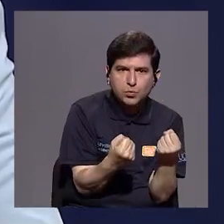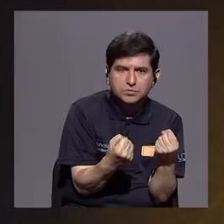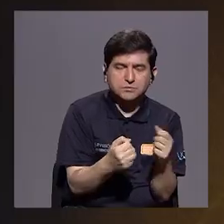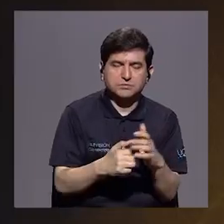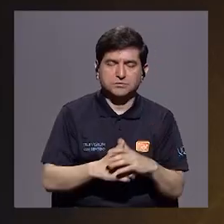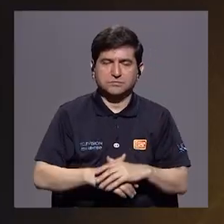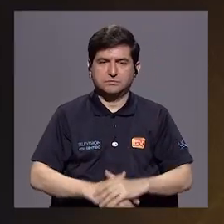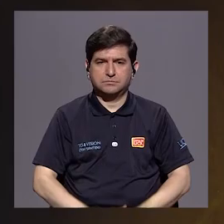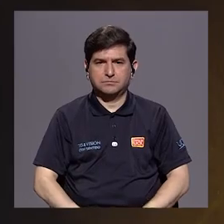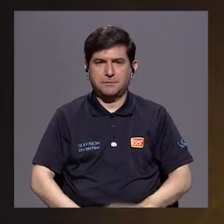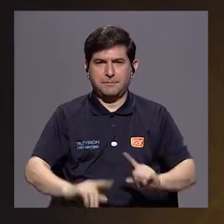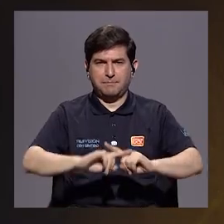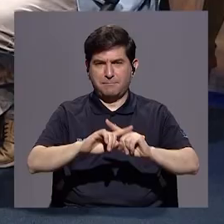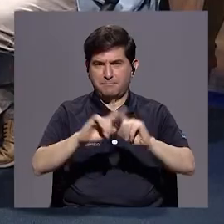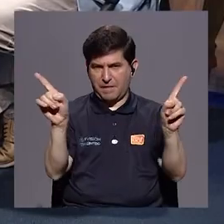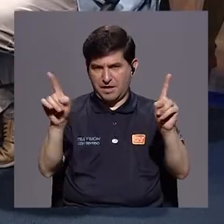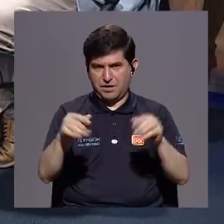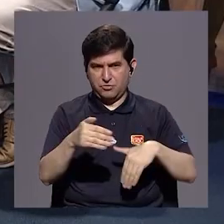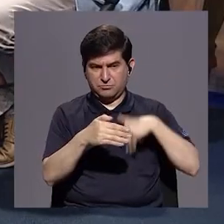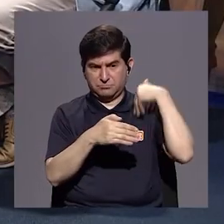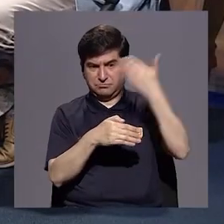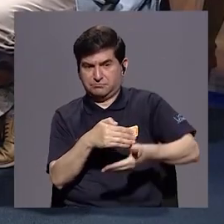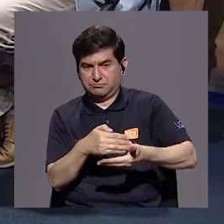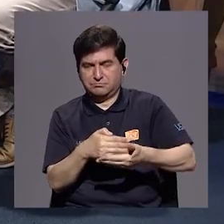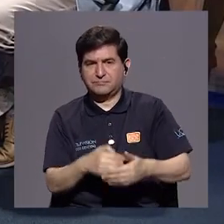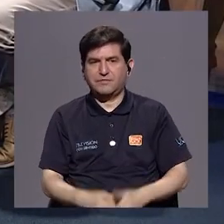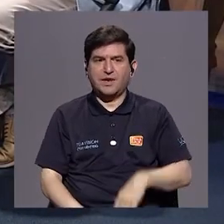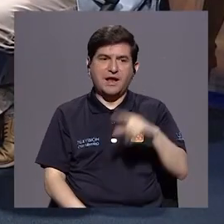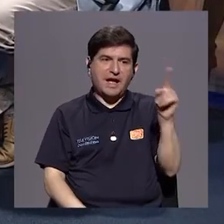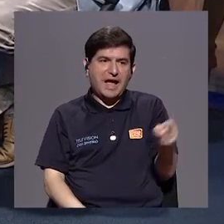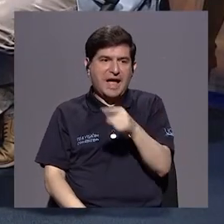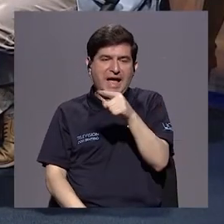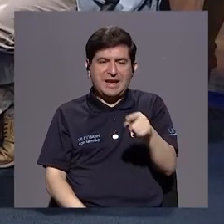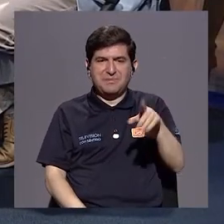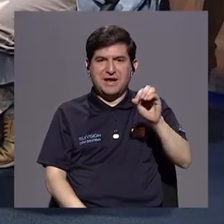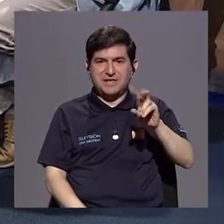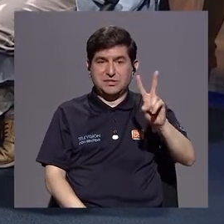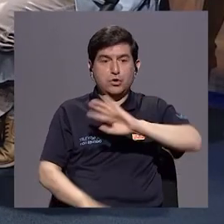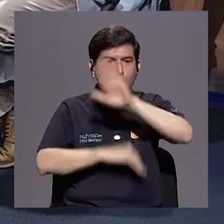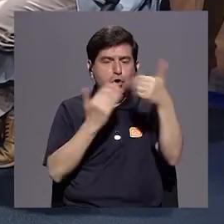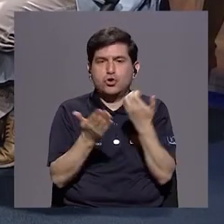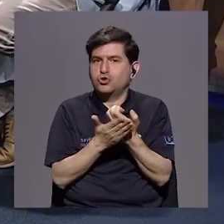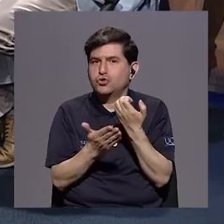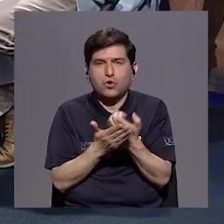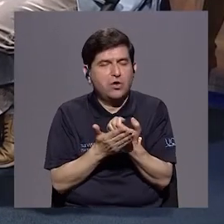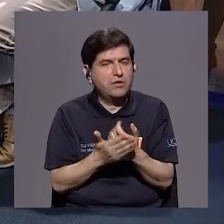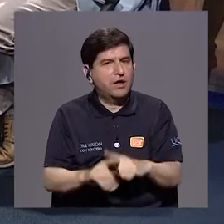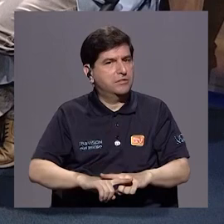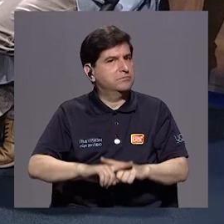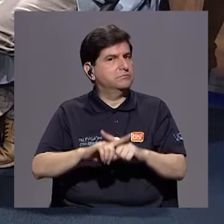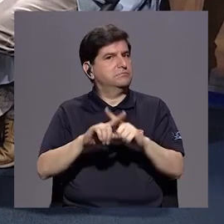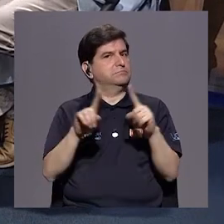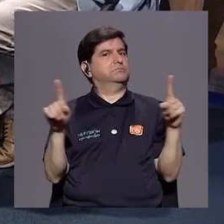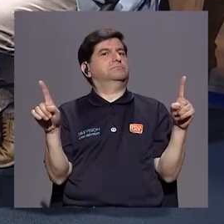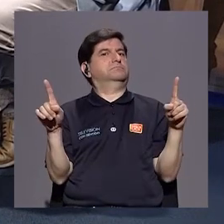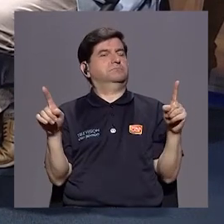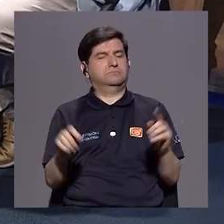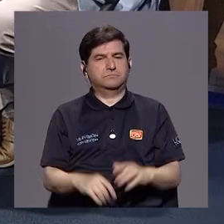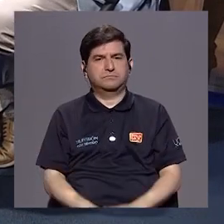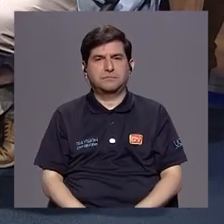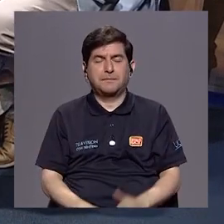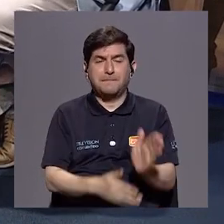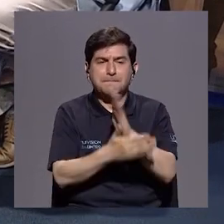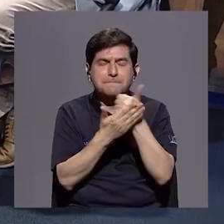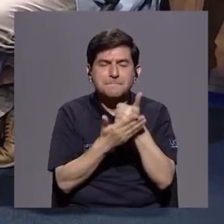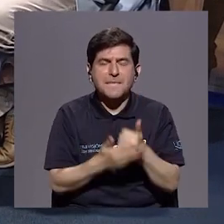etcétera pero de ahí a descarbonizar toda la economía hay un gran trayecto porque hay